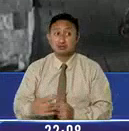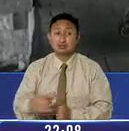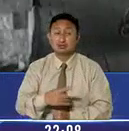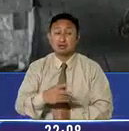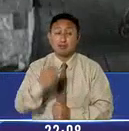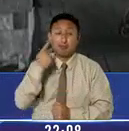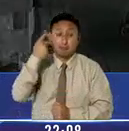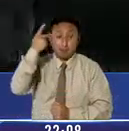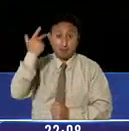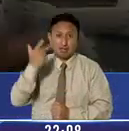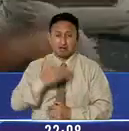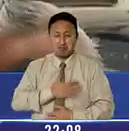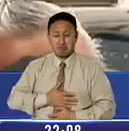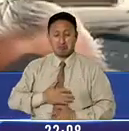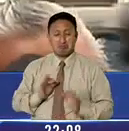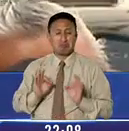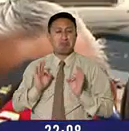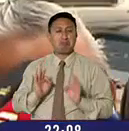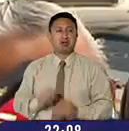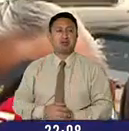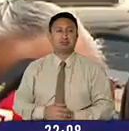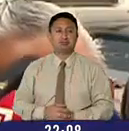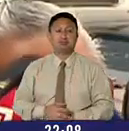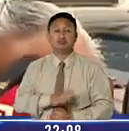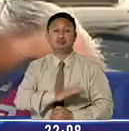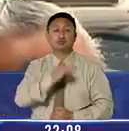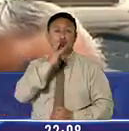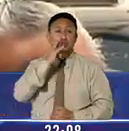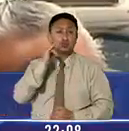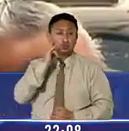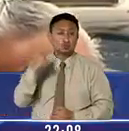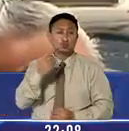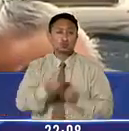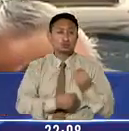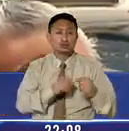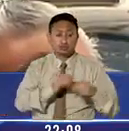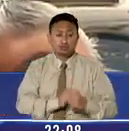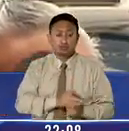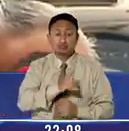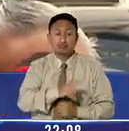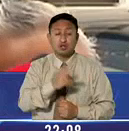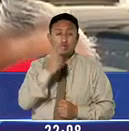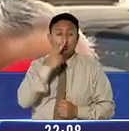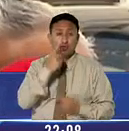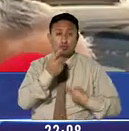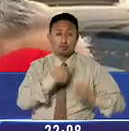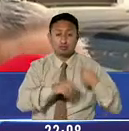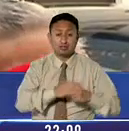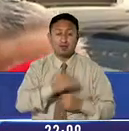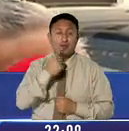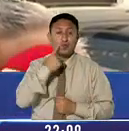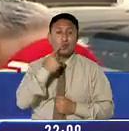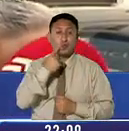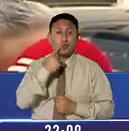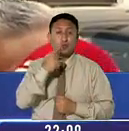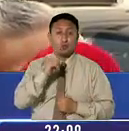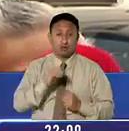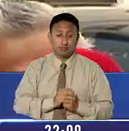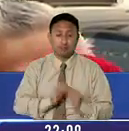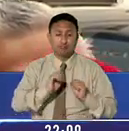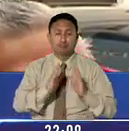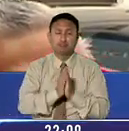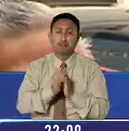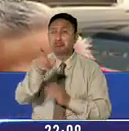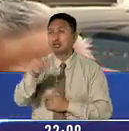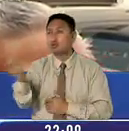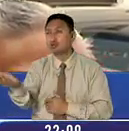sus cuidadores. Ya, estos niños se dedicaban a vender cigarrillos, caramelos, a pedir caridad a